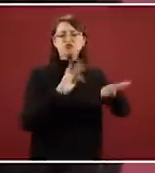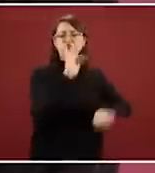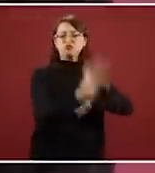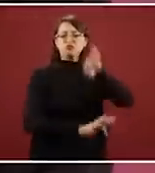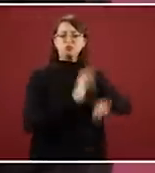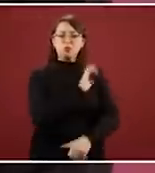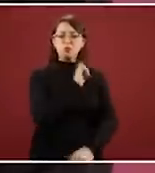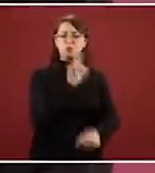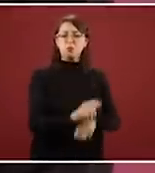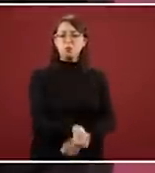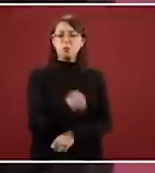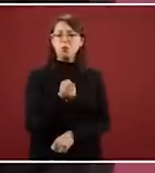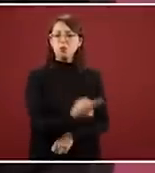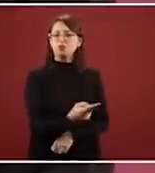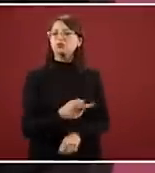privilegios,